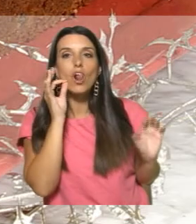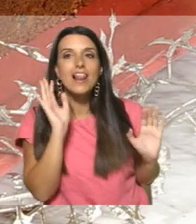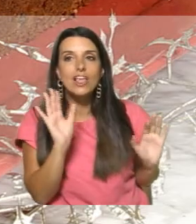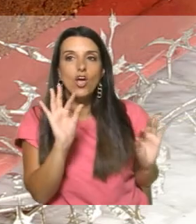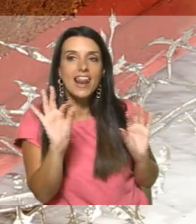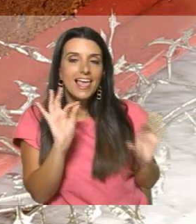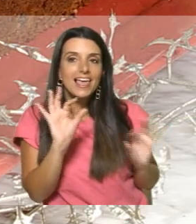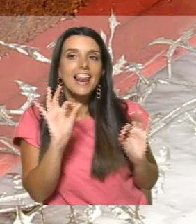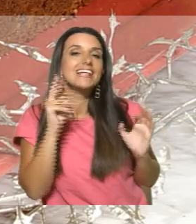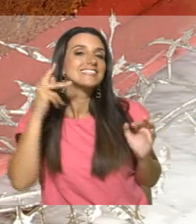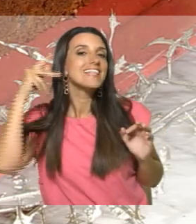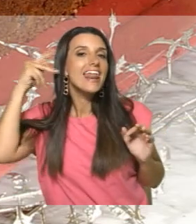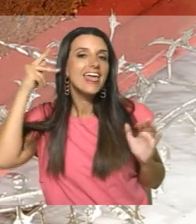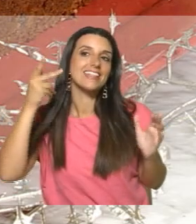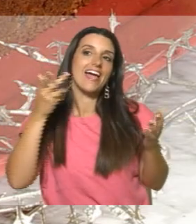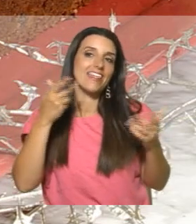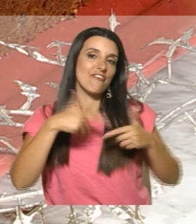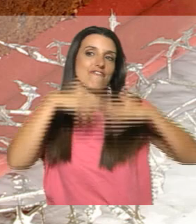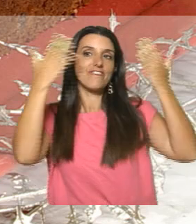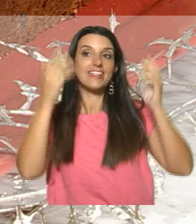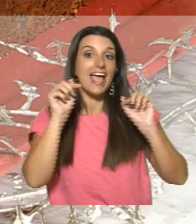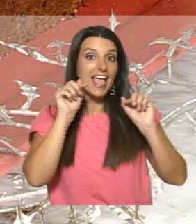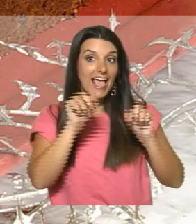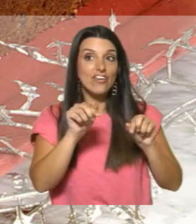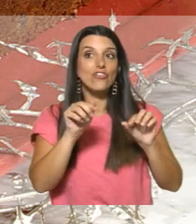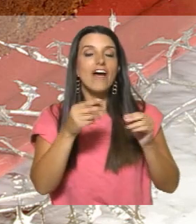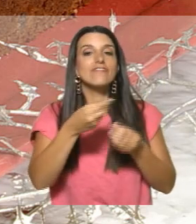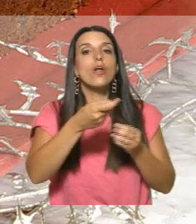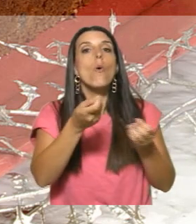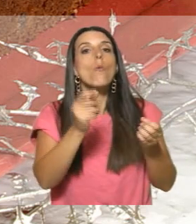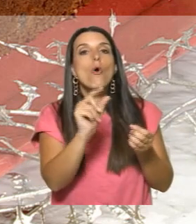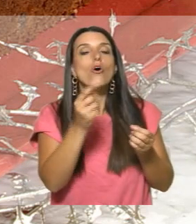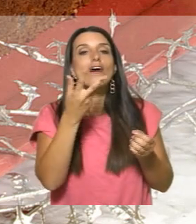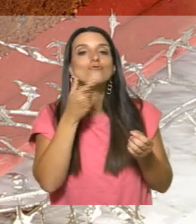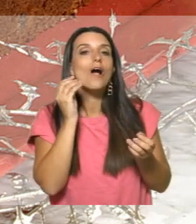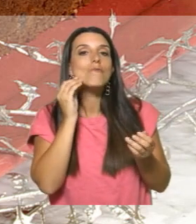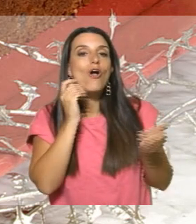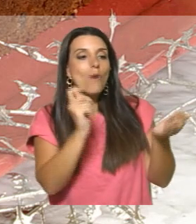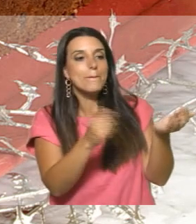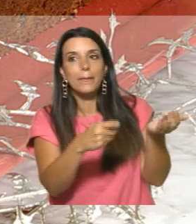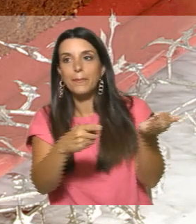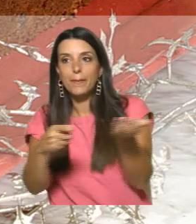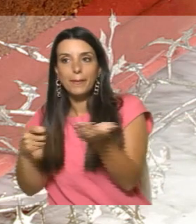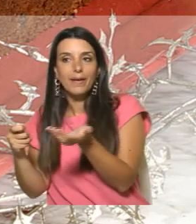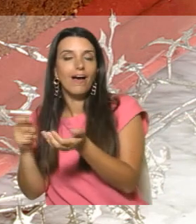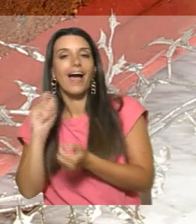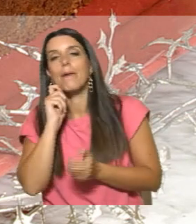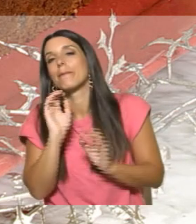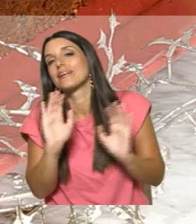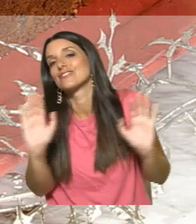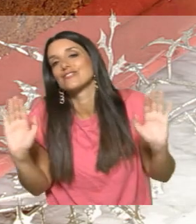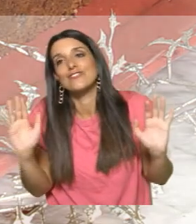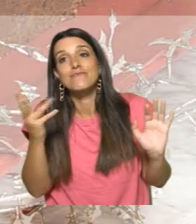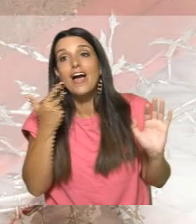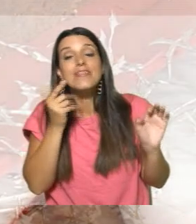cereza, porque es como muy festivo. Y eso, cuando lo terminas de hacer, le pones como ese toquecito de azúcar impalpable, le da como ese aspecto nevado. Parece como